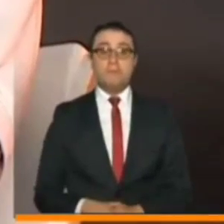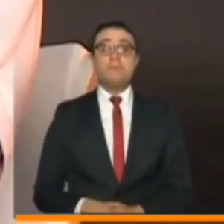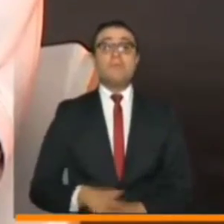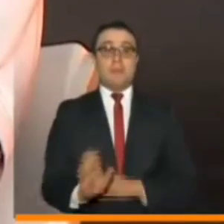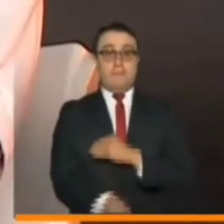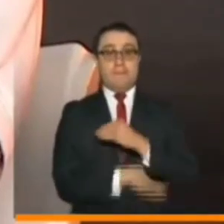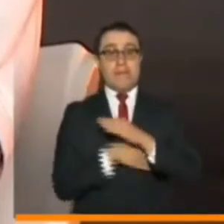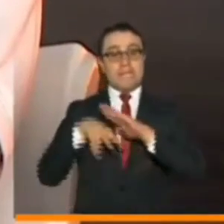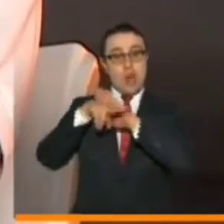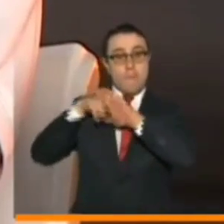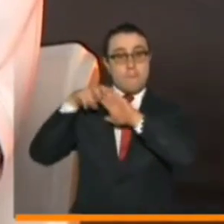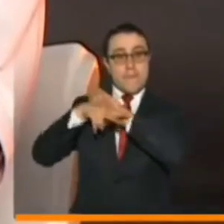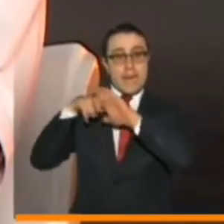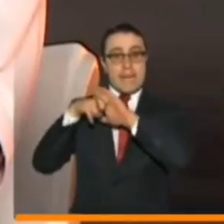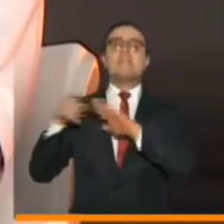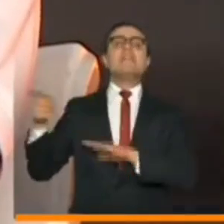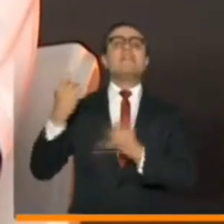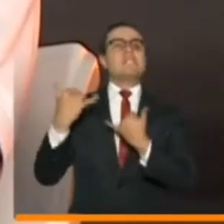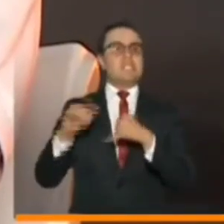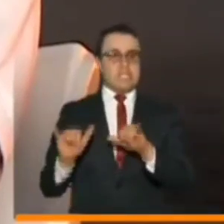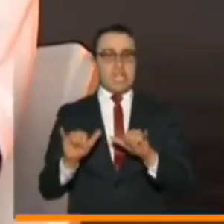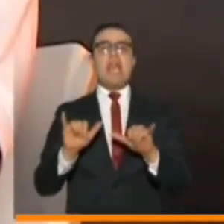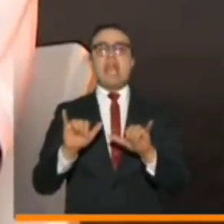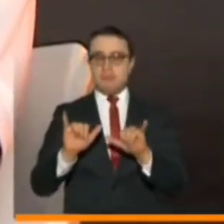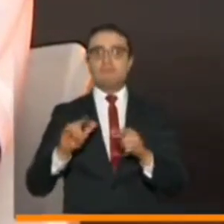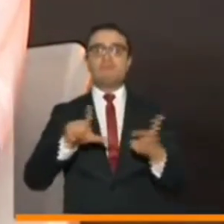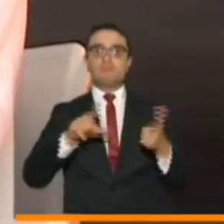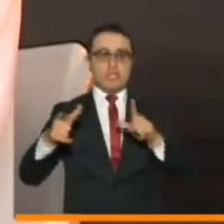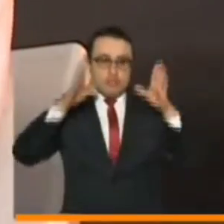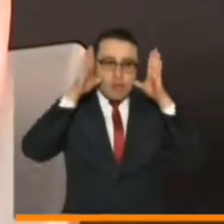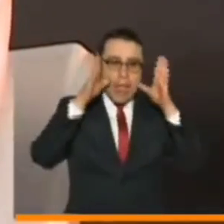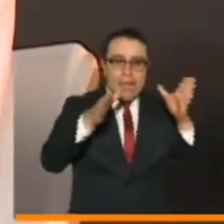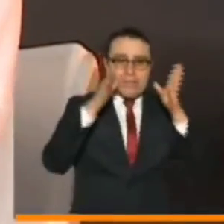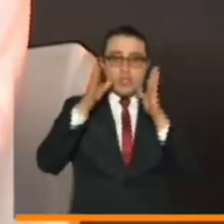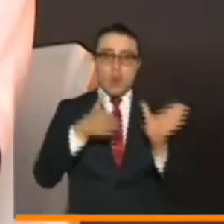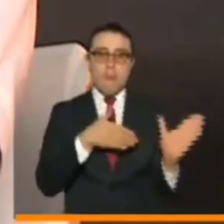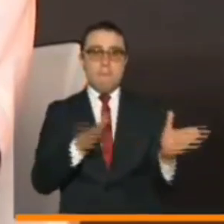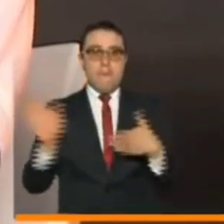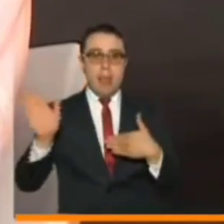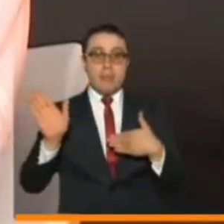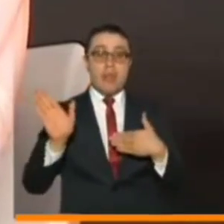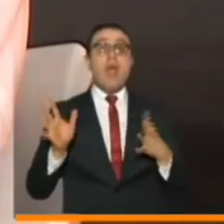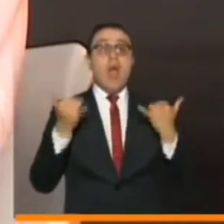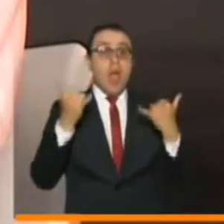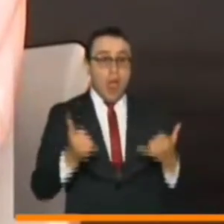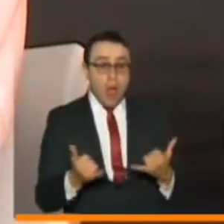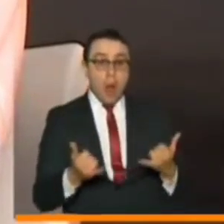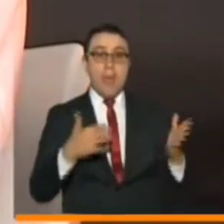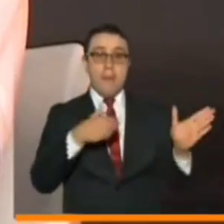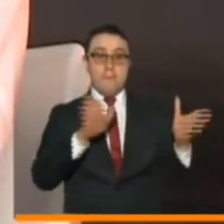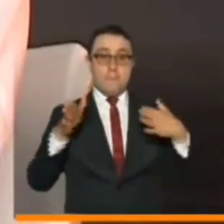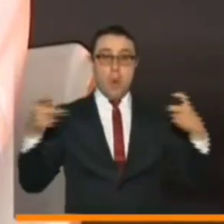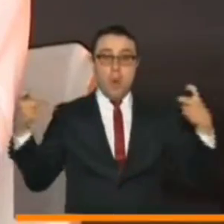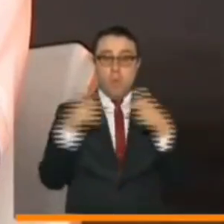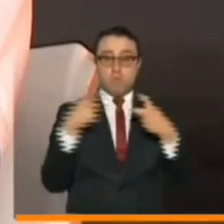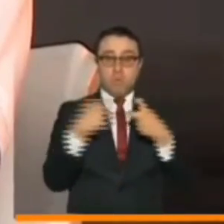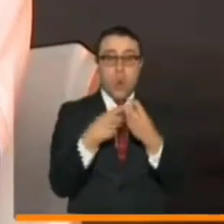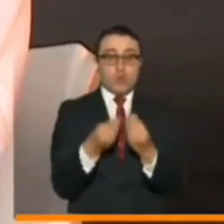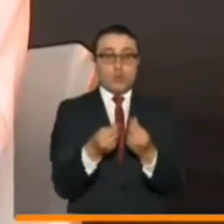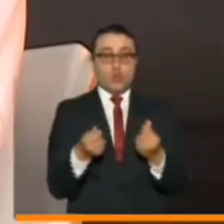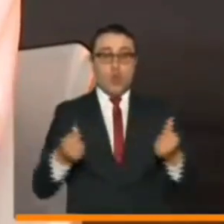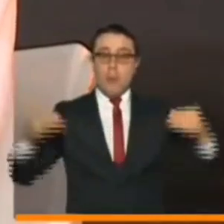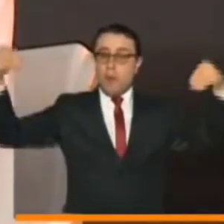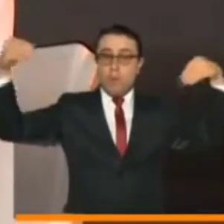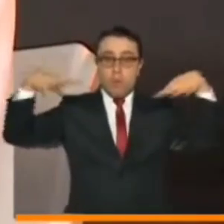Minas terminó la línea de media tensión, está ya trabajando en la línea de baja tensión y conectando